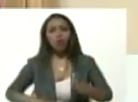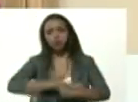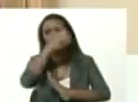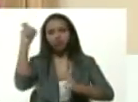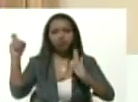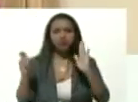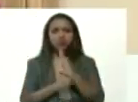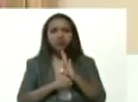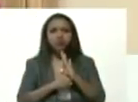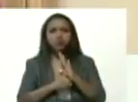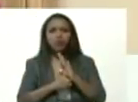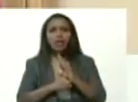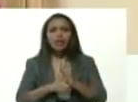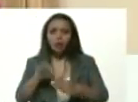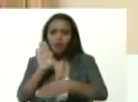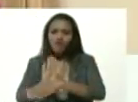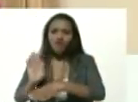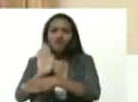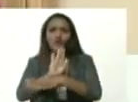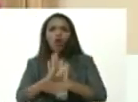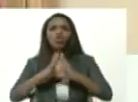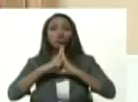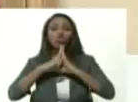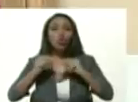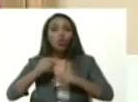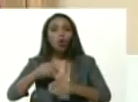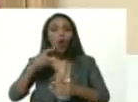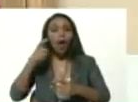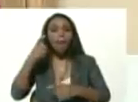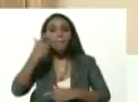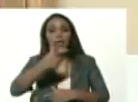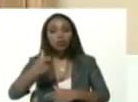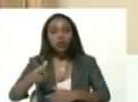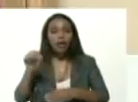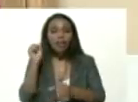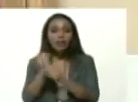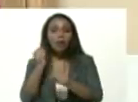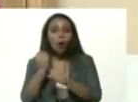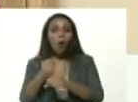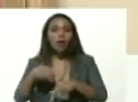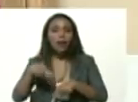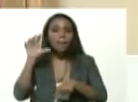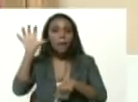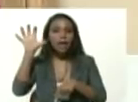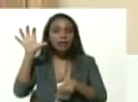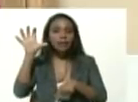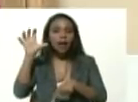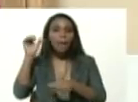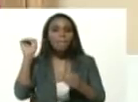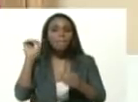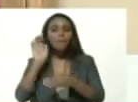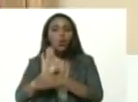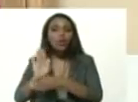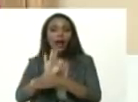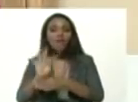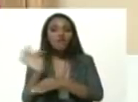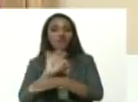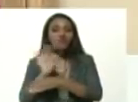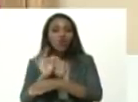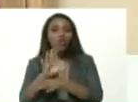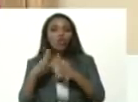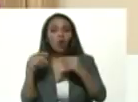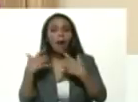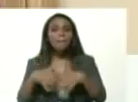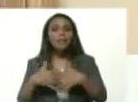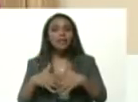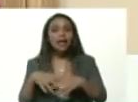absoluta de proteger todos los puestos de trabajo en el país, de proteger el funcionamiento de todas las